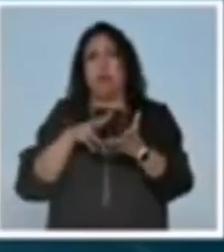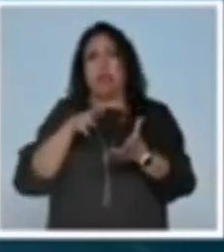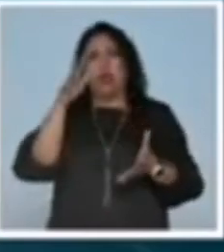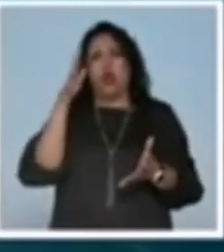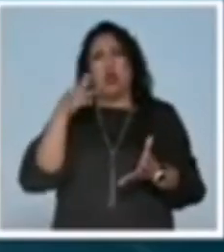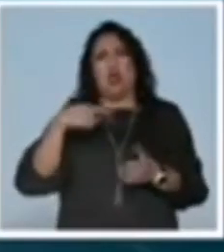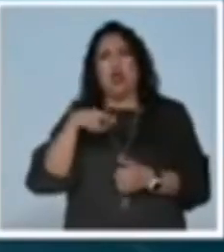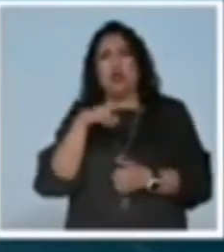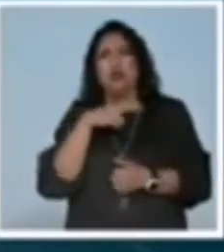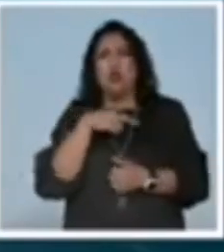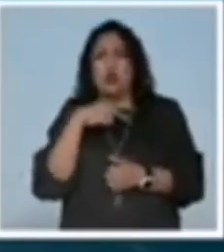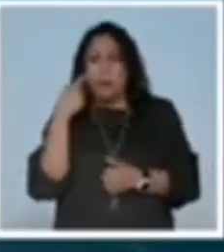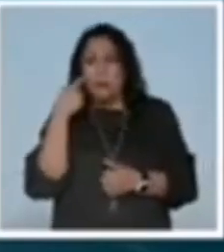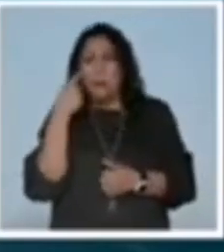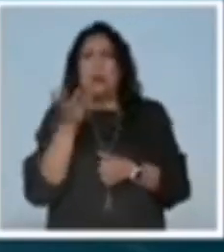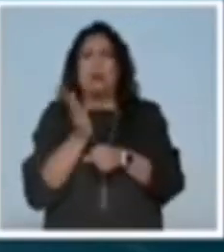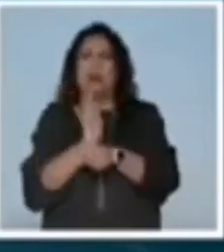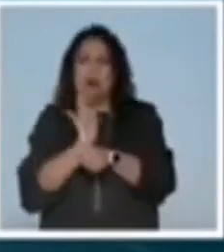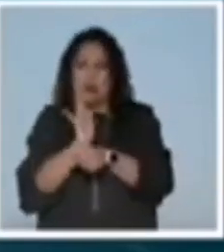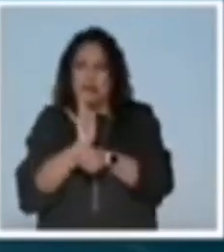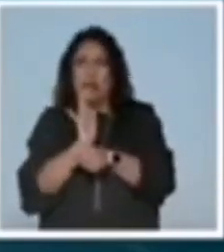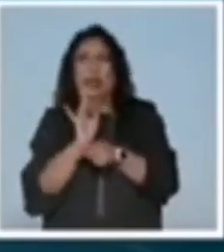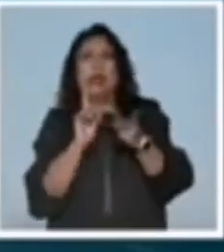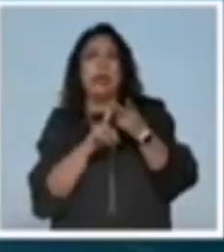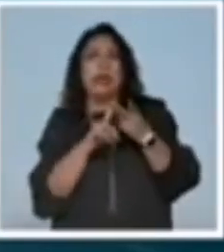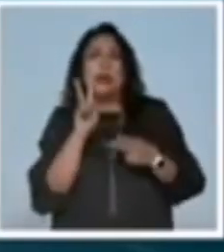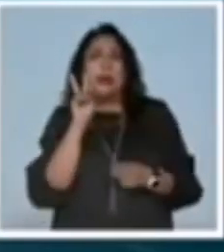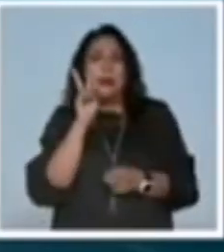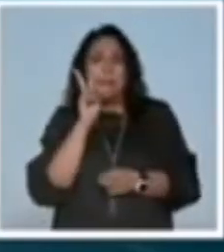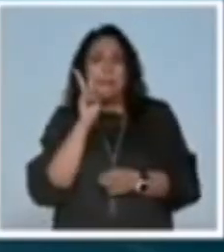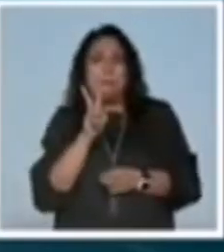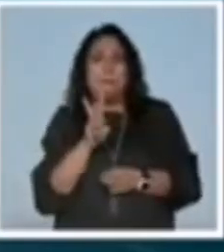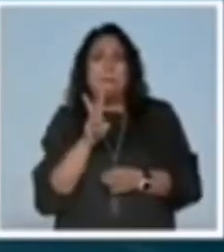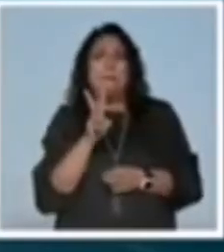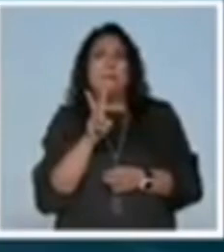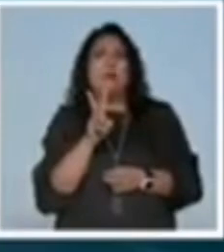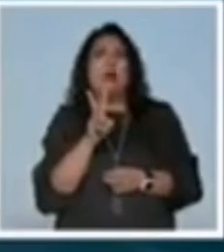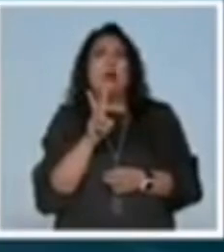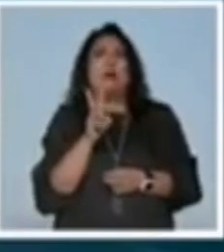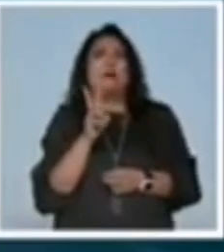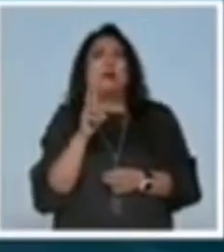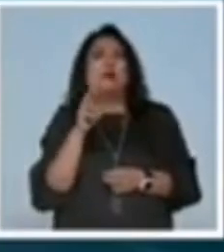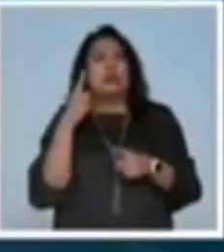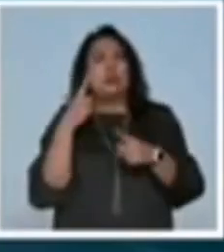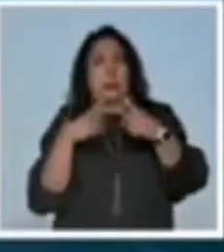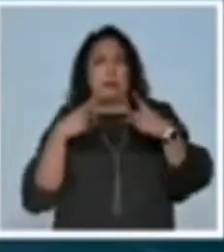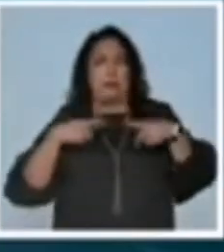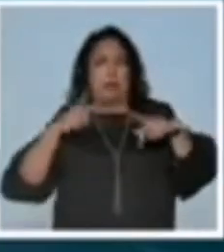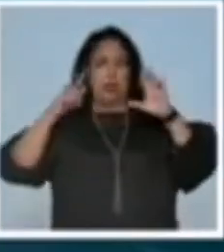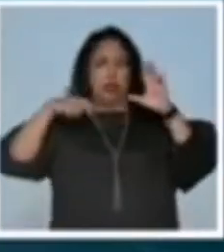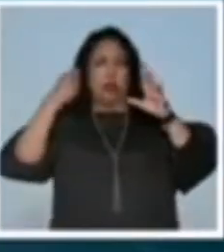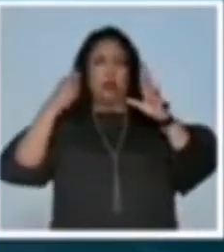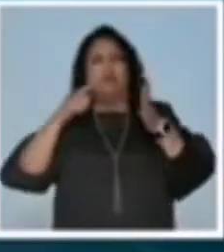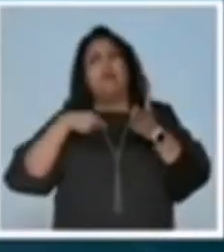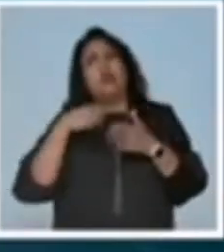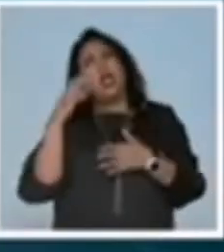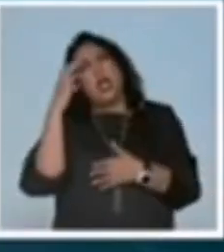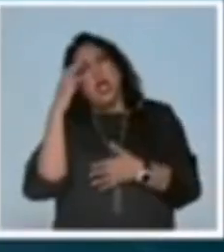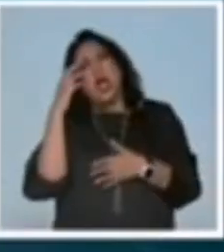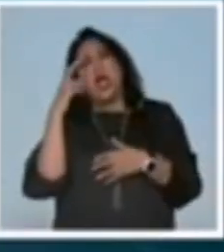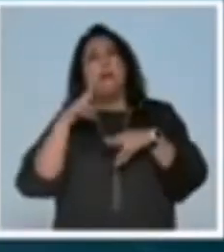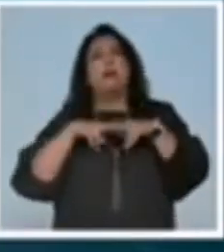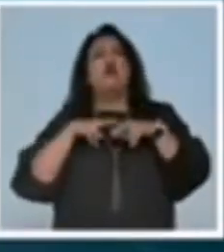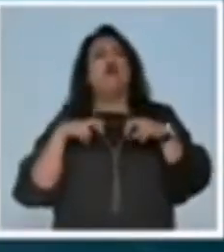mayoría de nosotros vemos el cine y vemos nuestros cineastas desde la cama, desde el